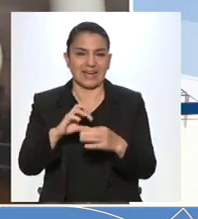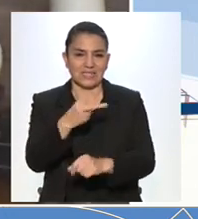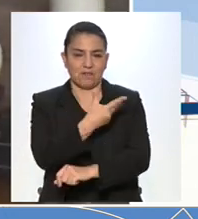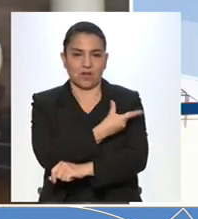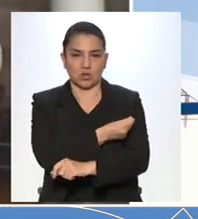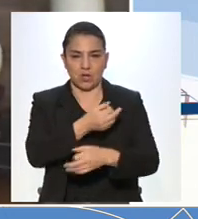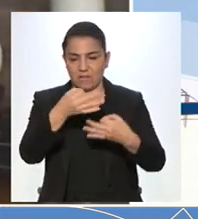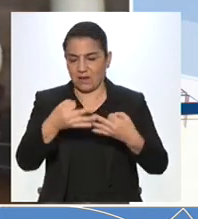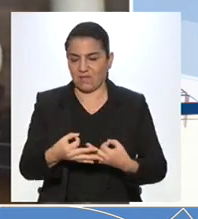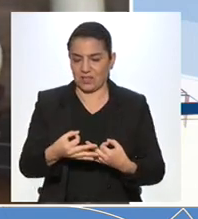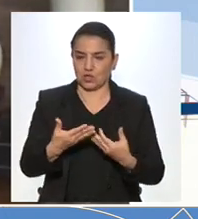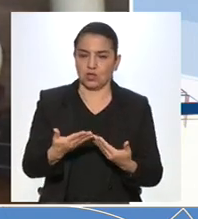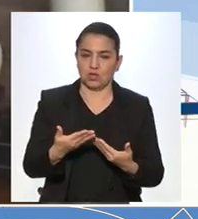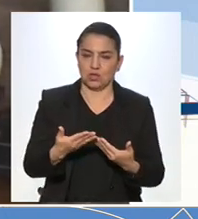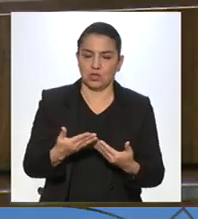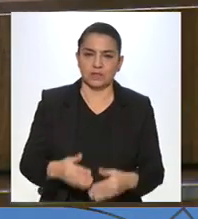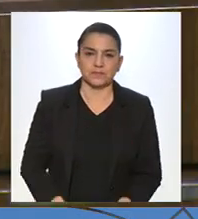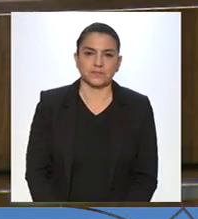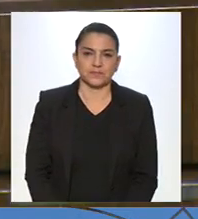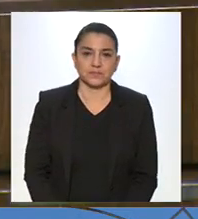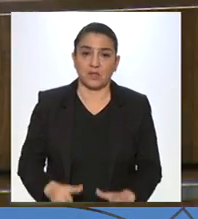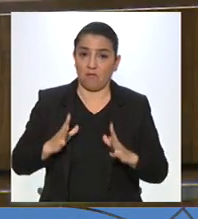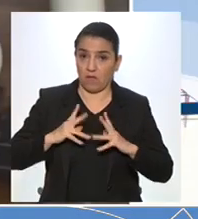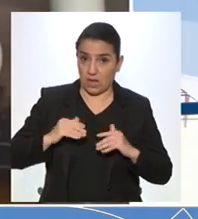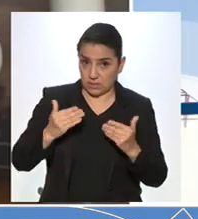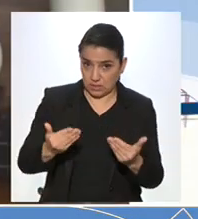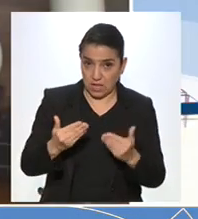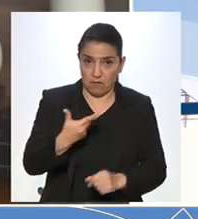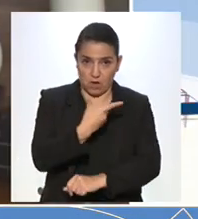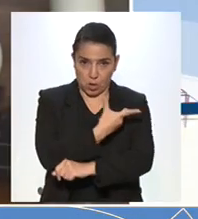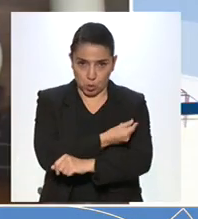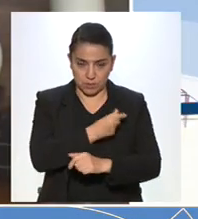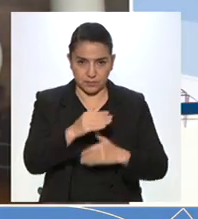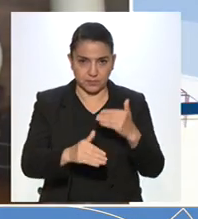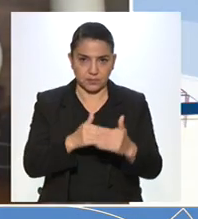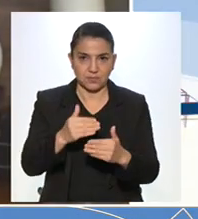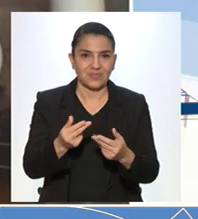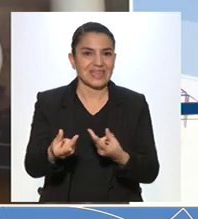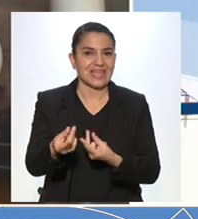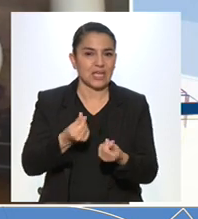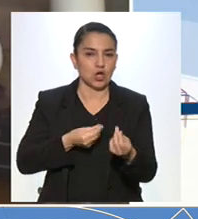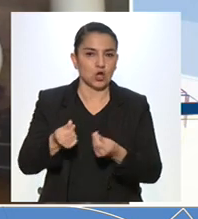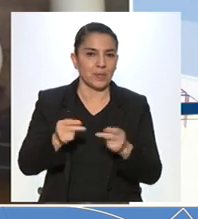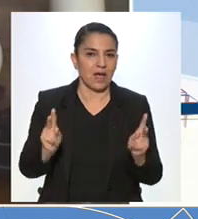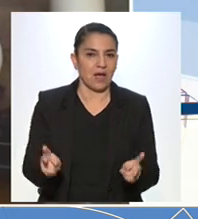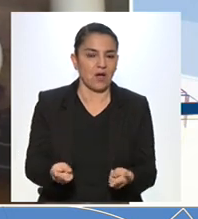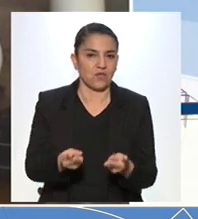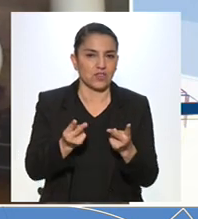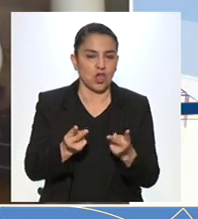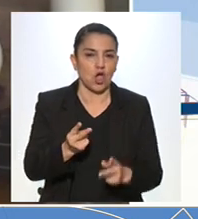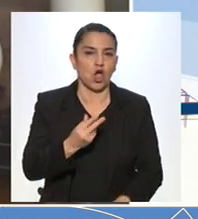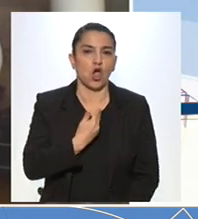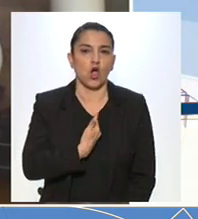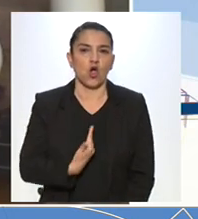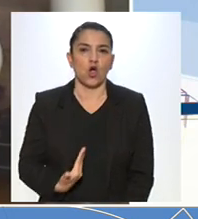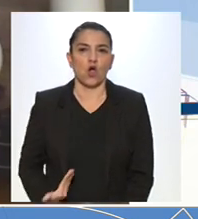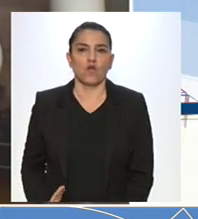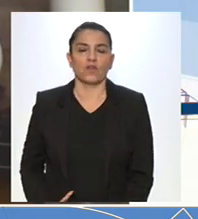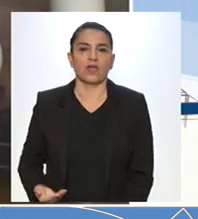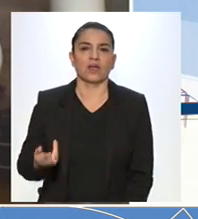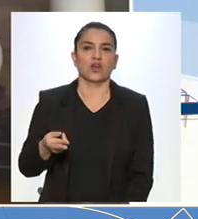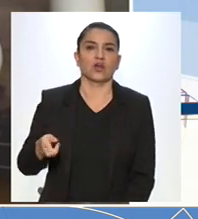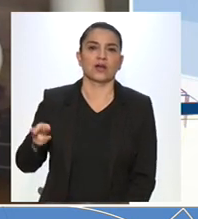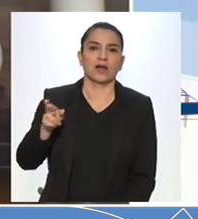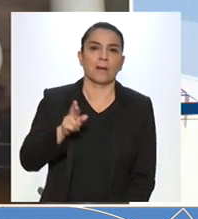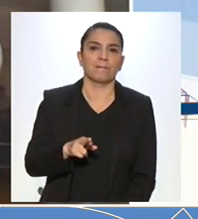perfecto, no tenemos nada que decir, al contrario, felicitarnos de eso, ocurre que la economía comienza a recuperar y el gobierno insiste con